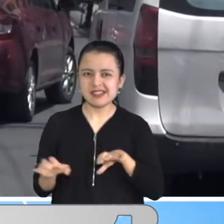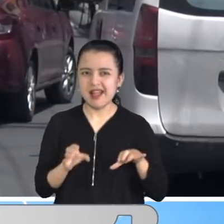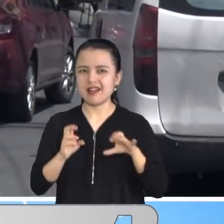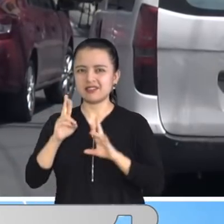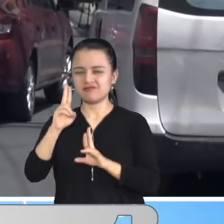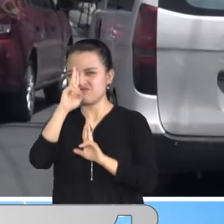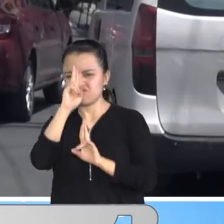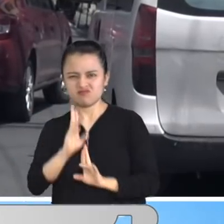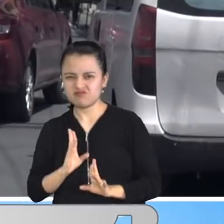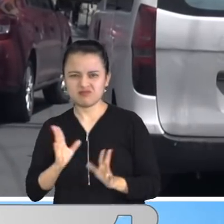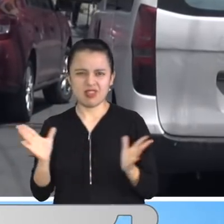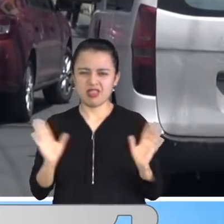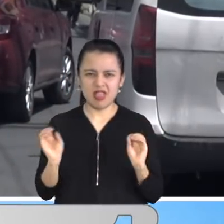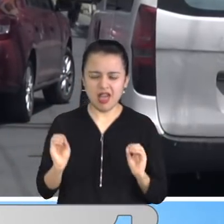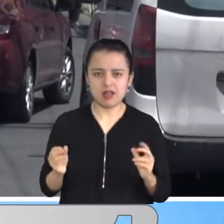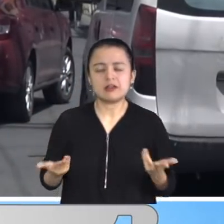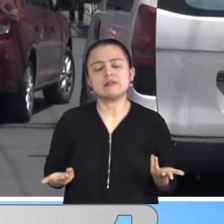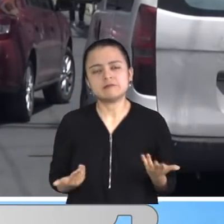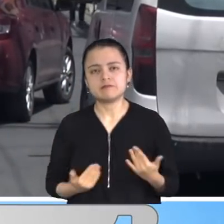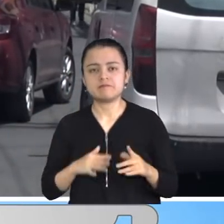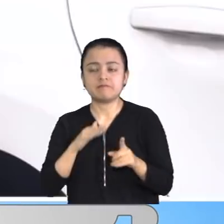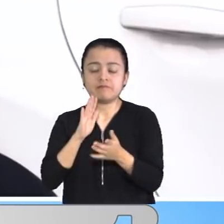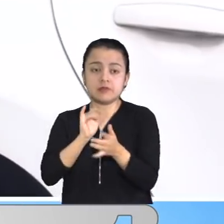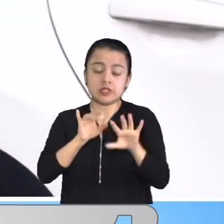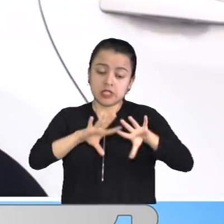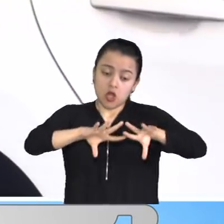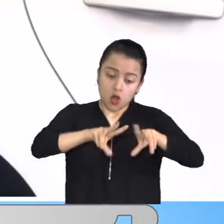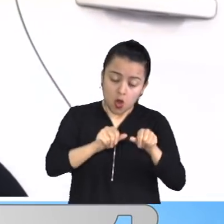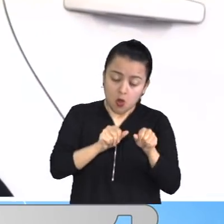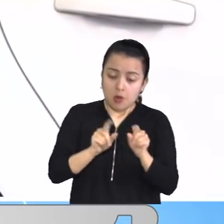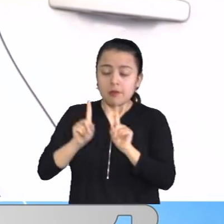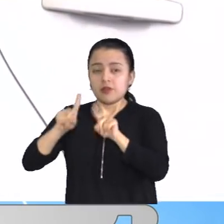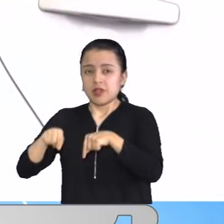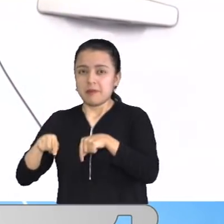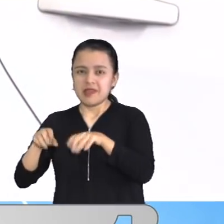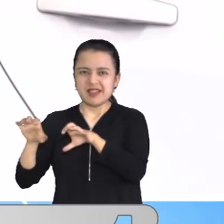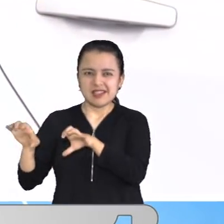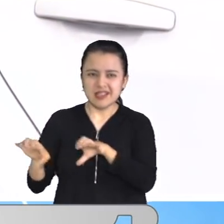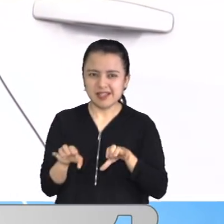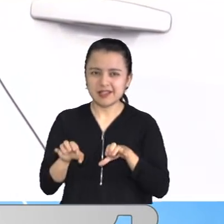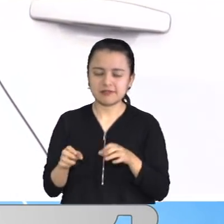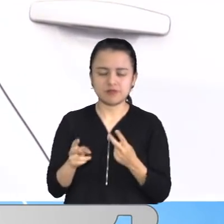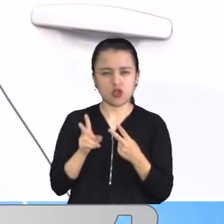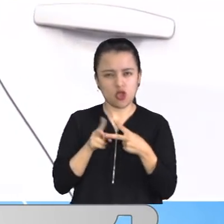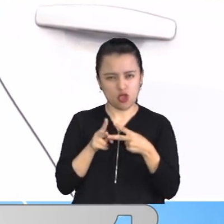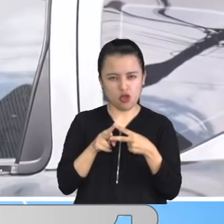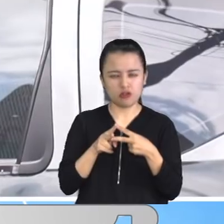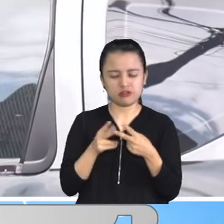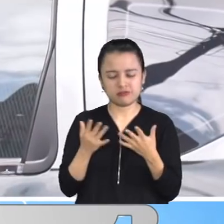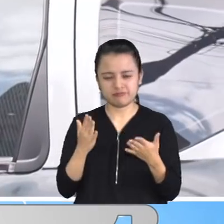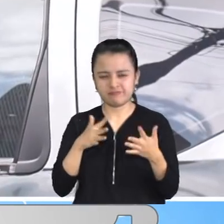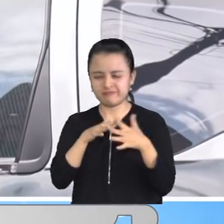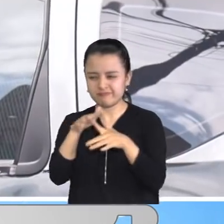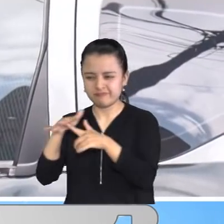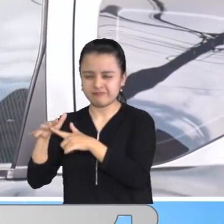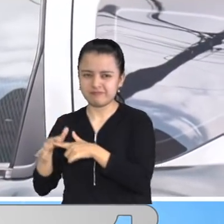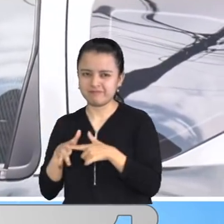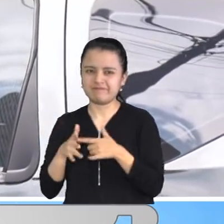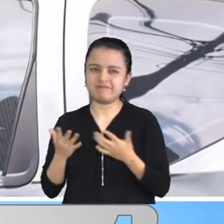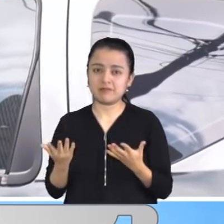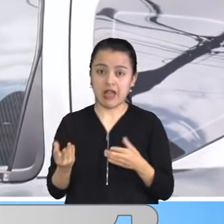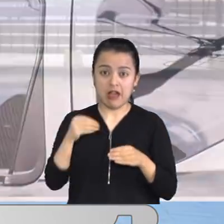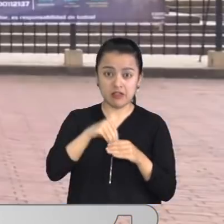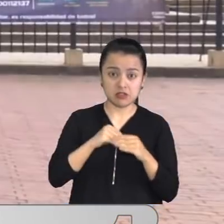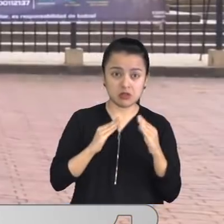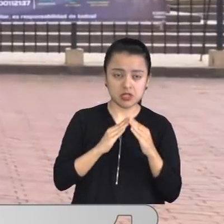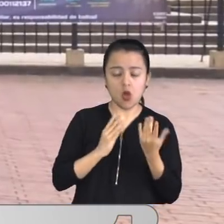pública está en alerta máxima, tanto por los delincuentes como por la intolerancia que se está presentando en algunas viviendas y en las calles. Y